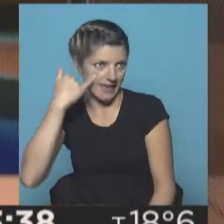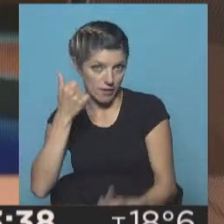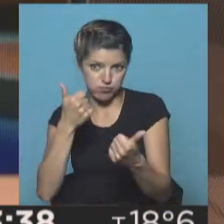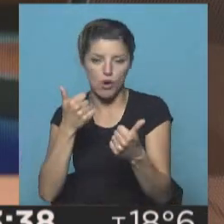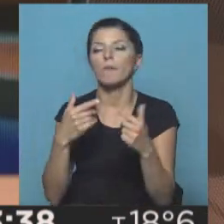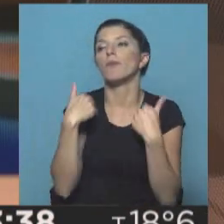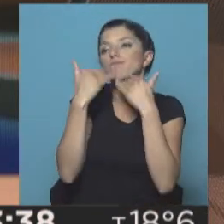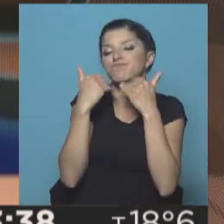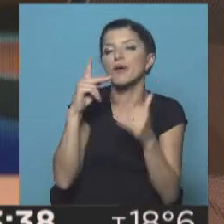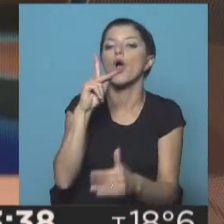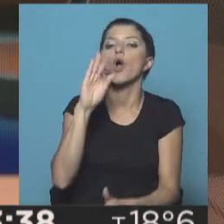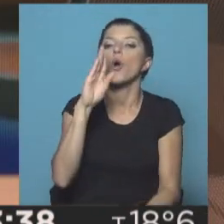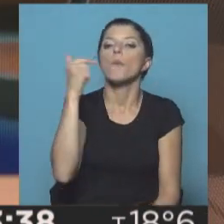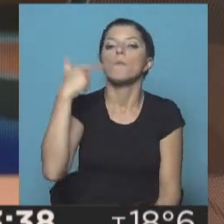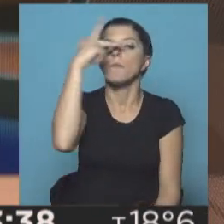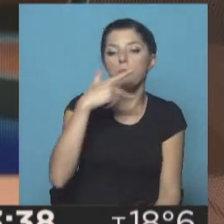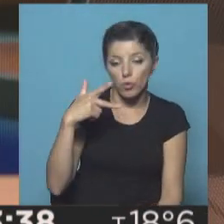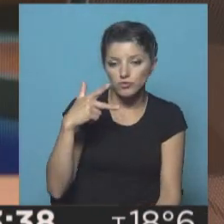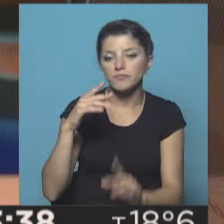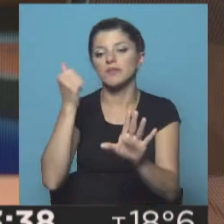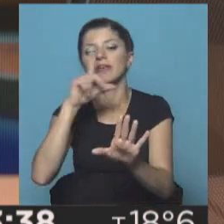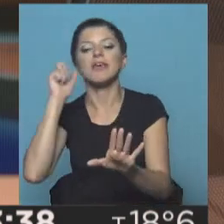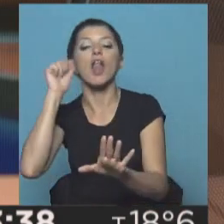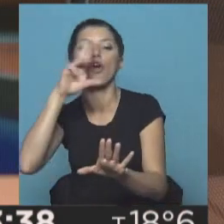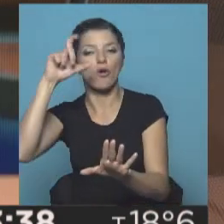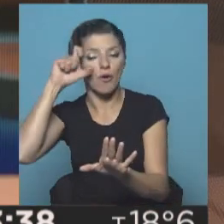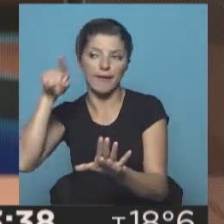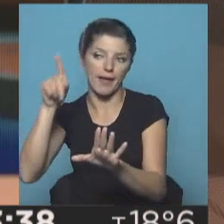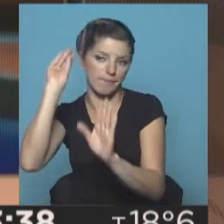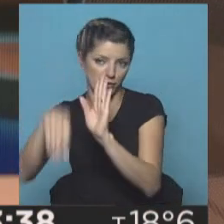de Bush y Al Gore, ahí la perdió Al Gore, tal vez. La perdió Al Gore por aburrido, tal vez. Por aburrido y por revolear los ojitos. Sí.